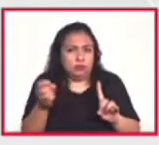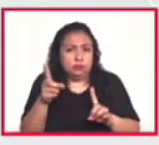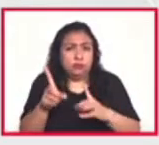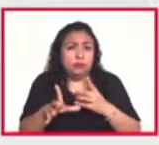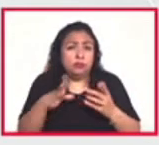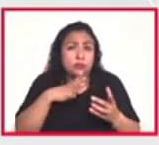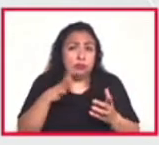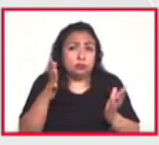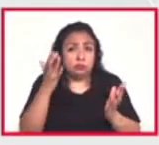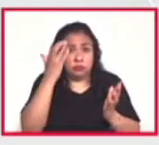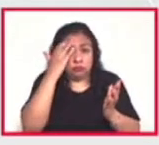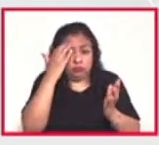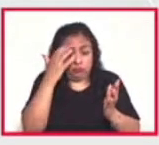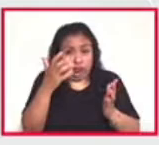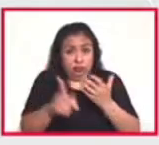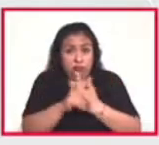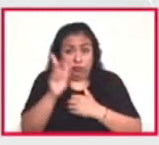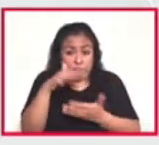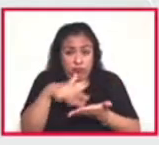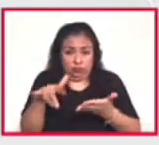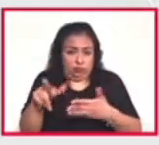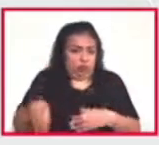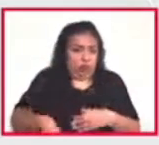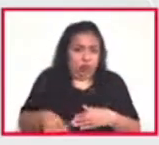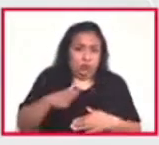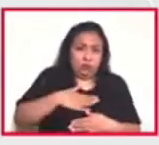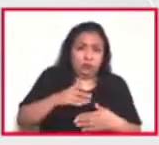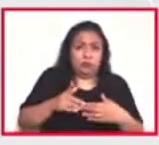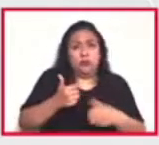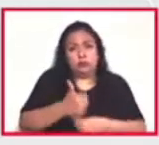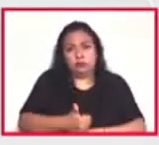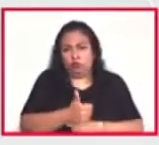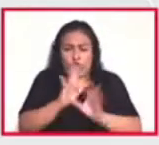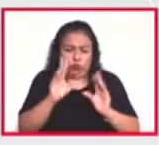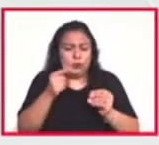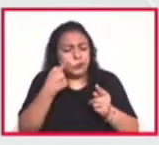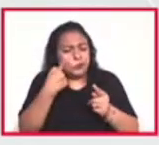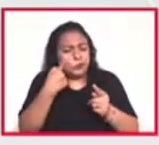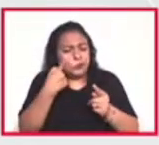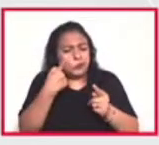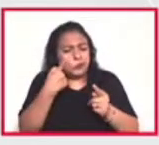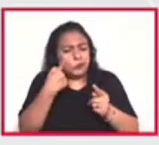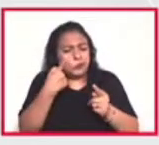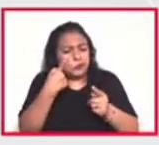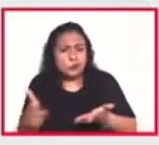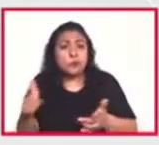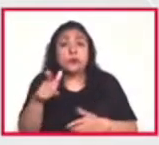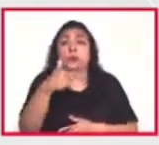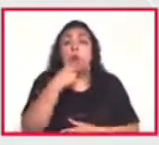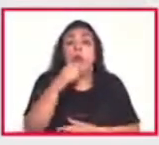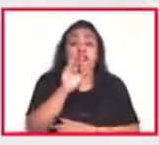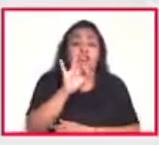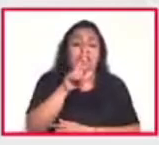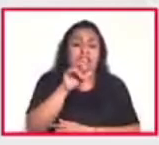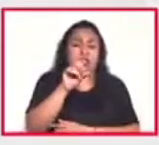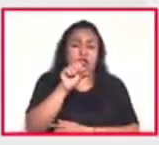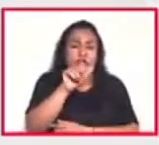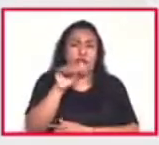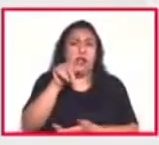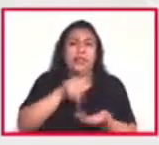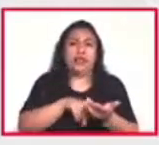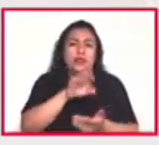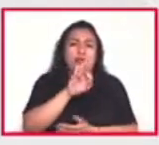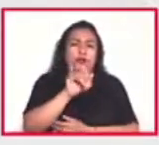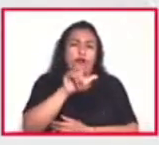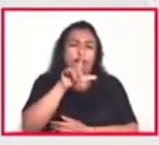al lector. O sea, el lector no tiene la culpa de que tú estés sufriendo. Fernando Savater, quien conversó con Rosa Beltrán en el marco de la Feria Internacional